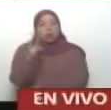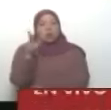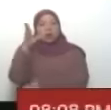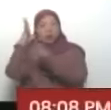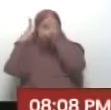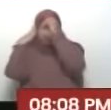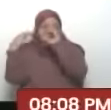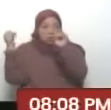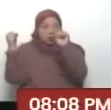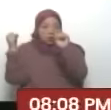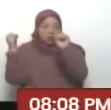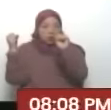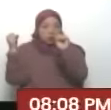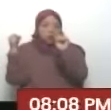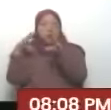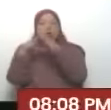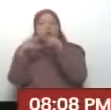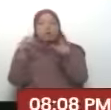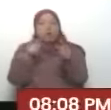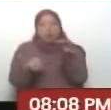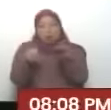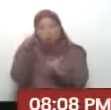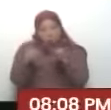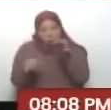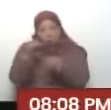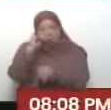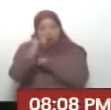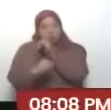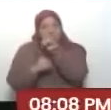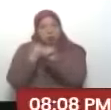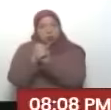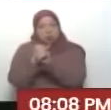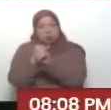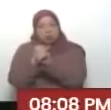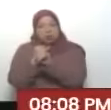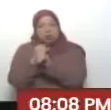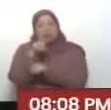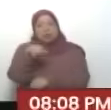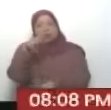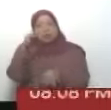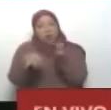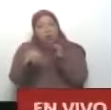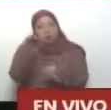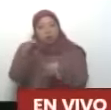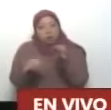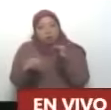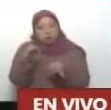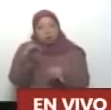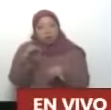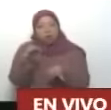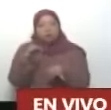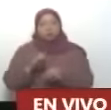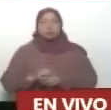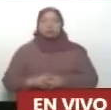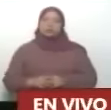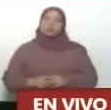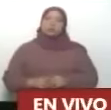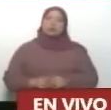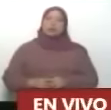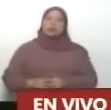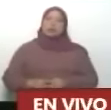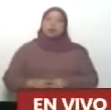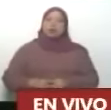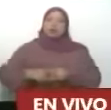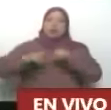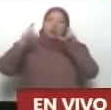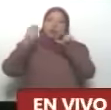embajador, todos los abogados nacionales e internacionales y abogadas, y fueron